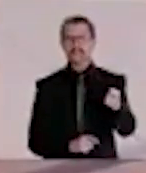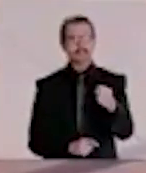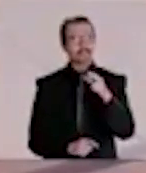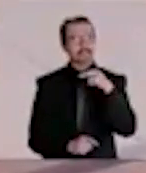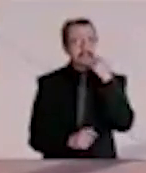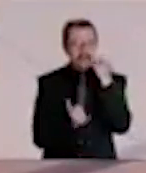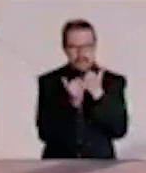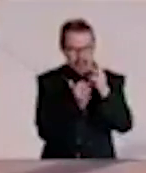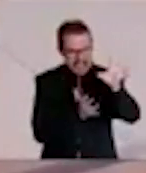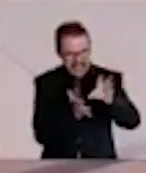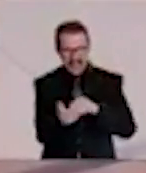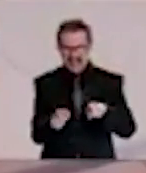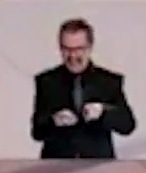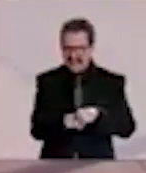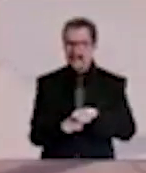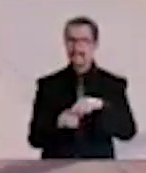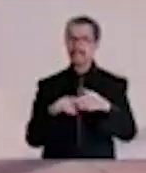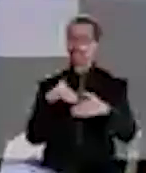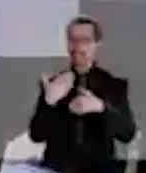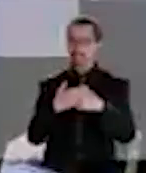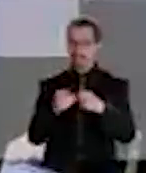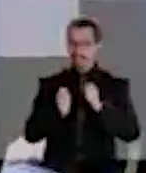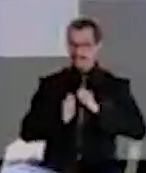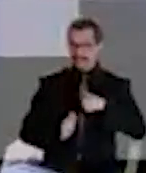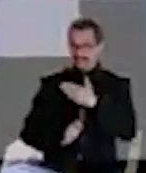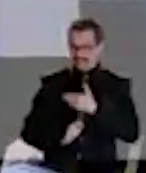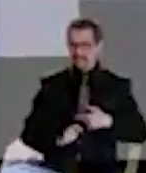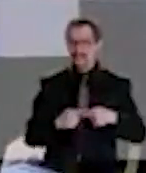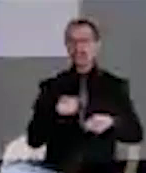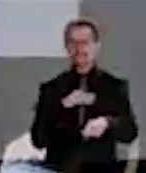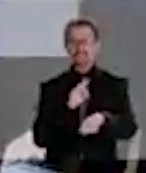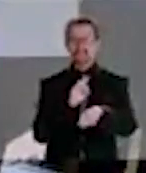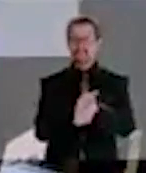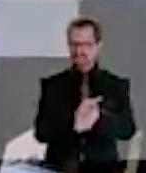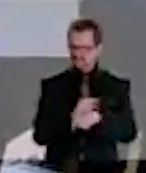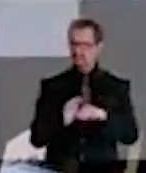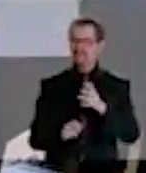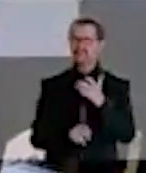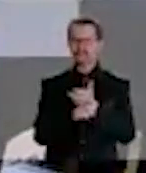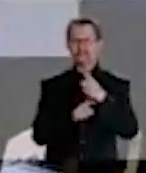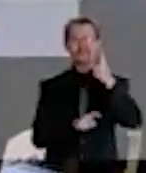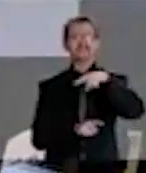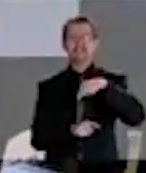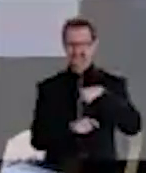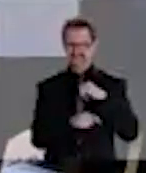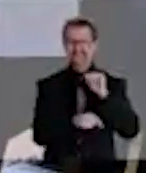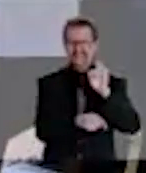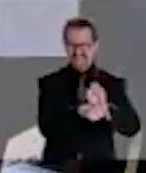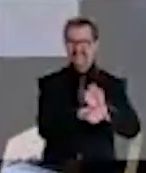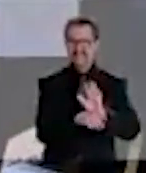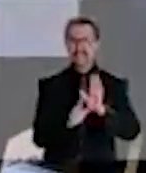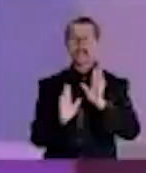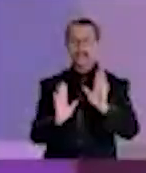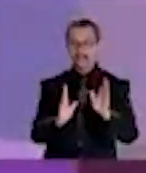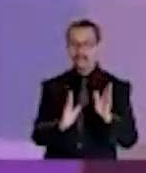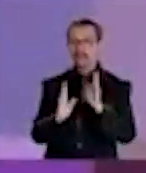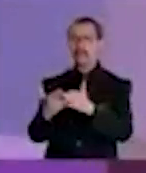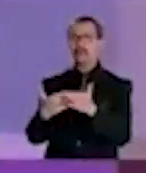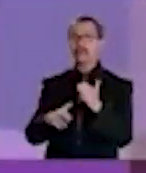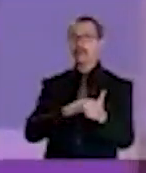estando de su lado el desconcierto que tome solamente para hacer una aclaración a ricardo